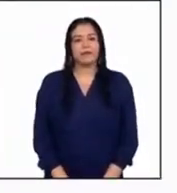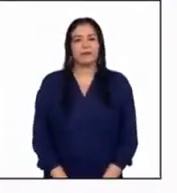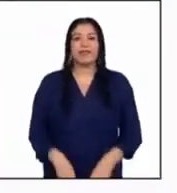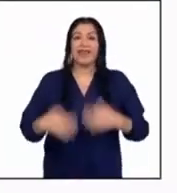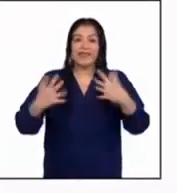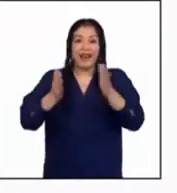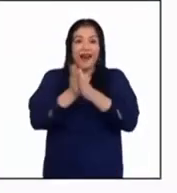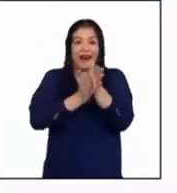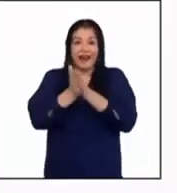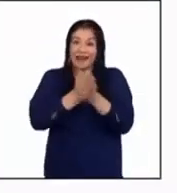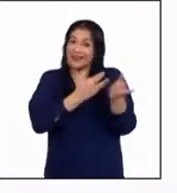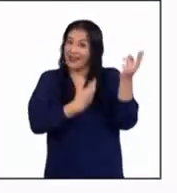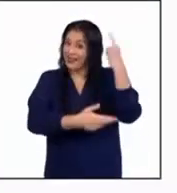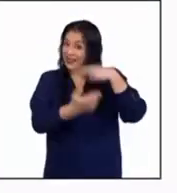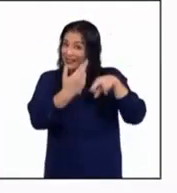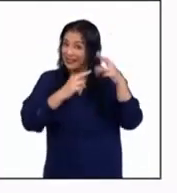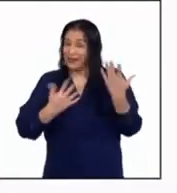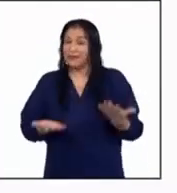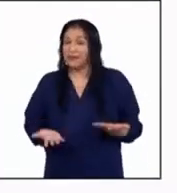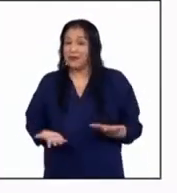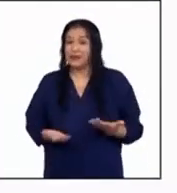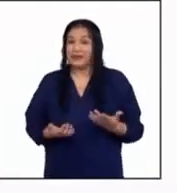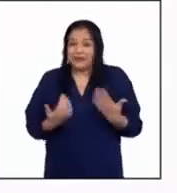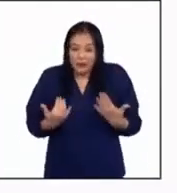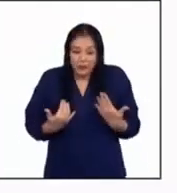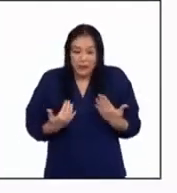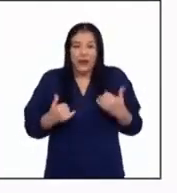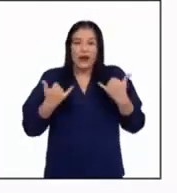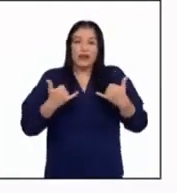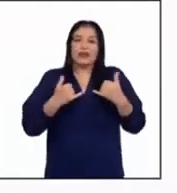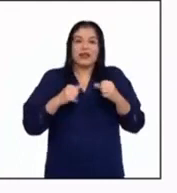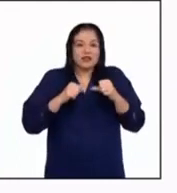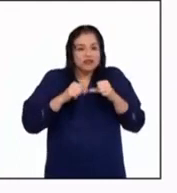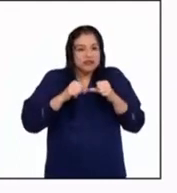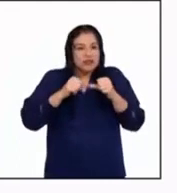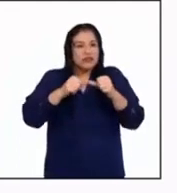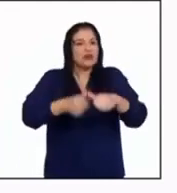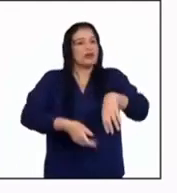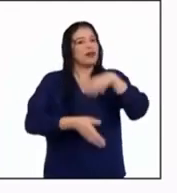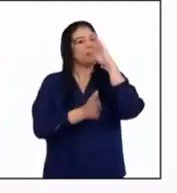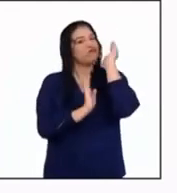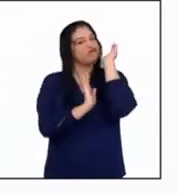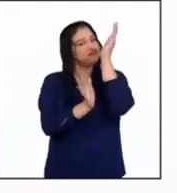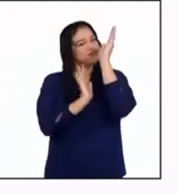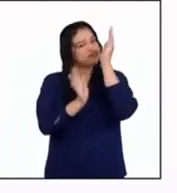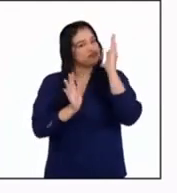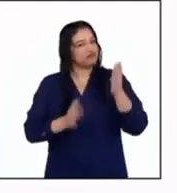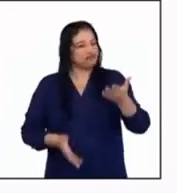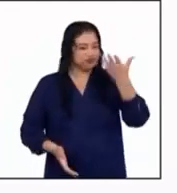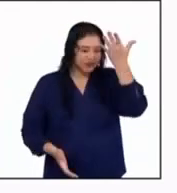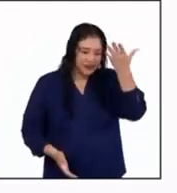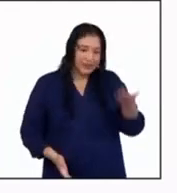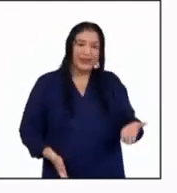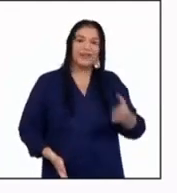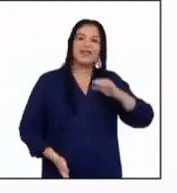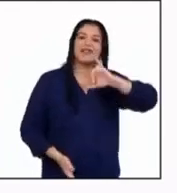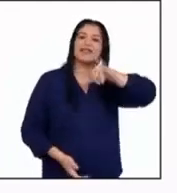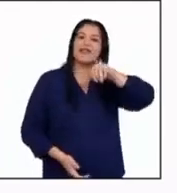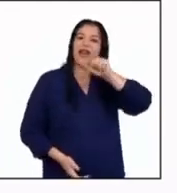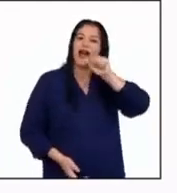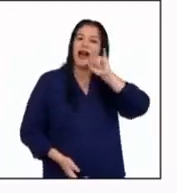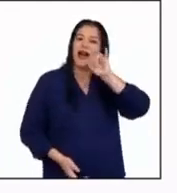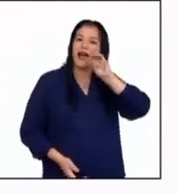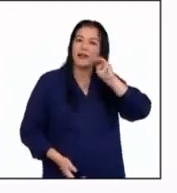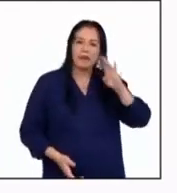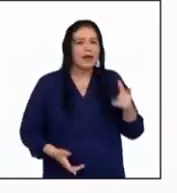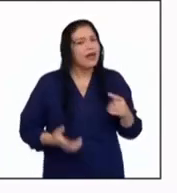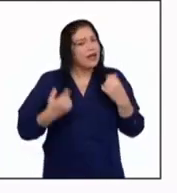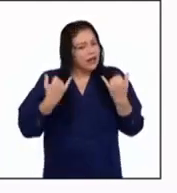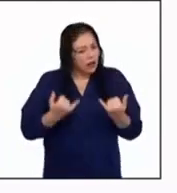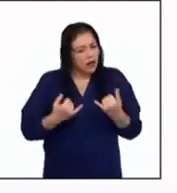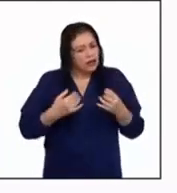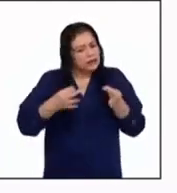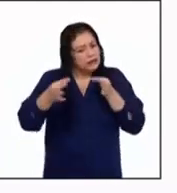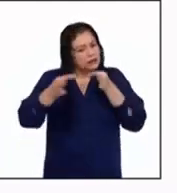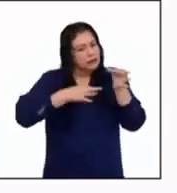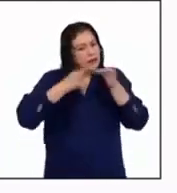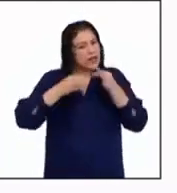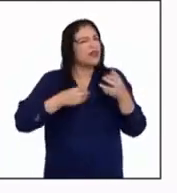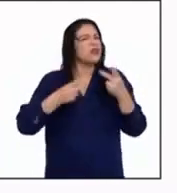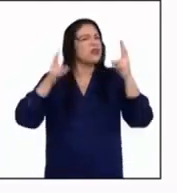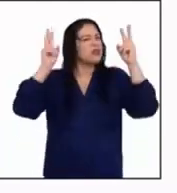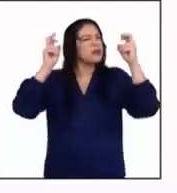Ya estamos de vuelta. Estamos a punto de continuar con la charla TEDx Tucu y de Jaime Ulloa, quien nos ha venido hablando sobre